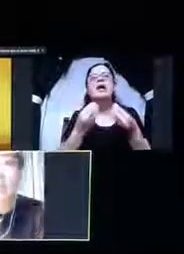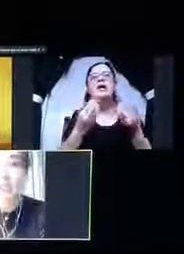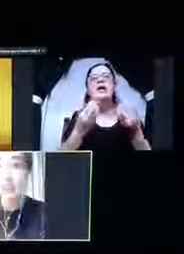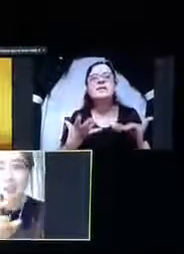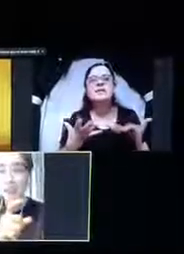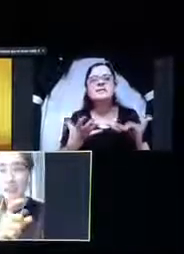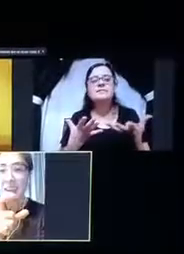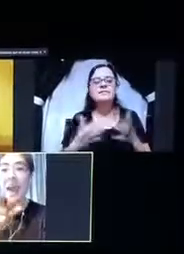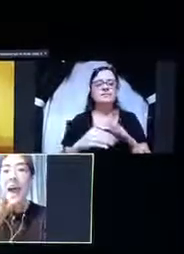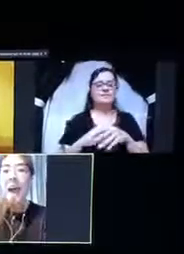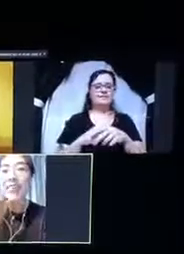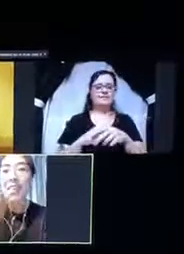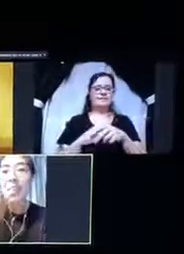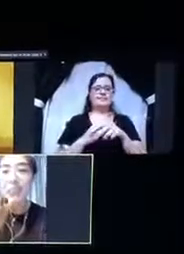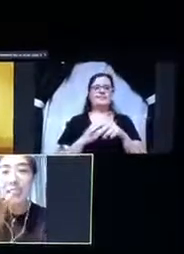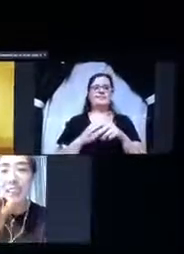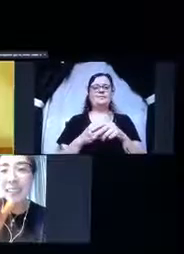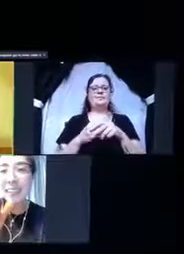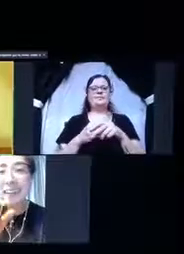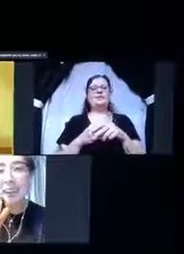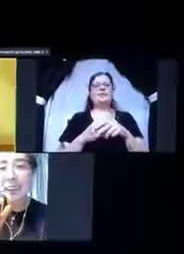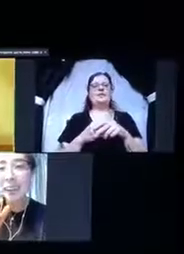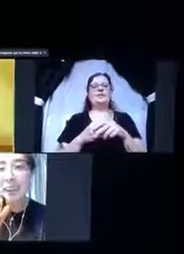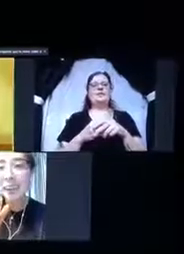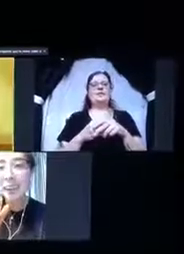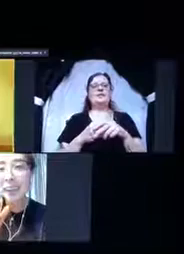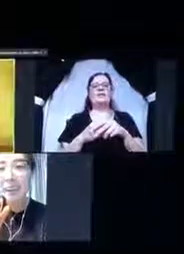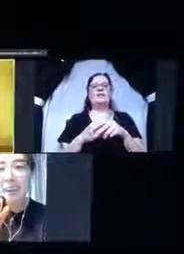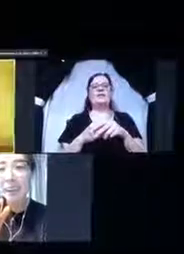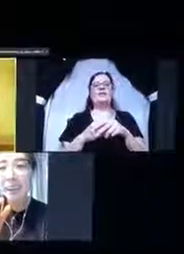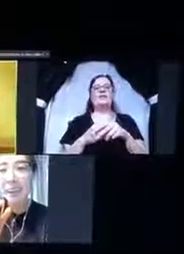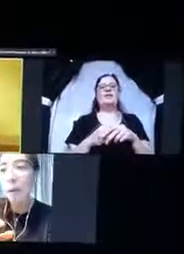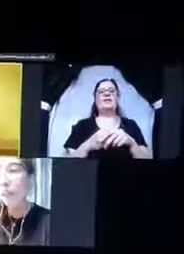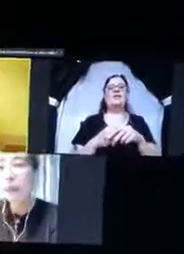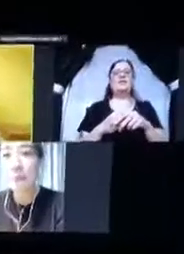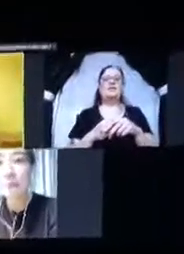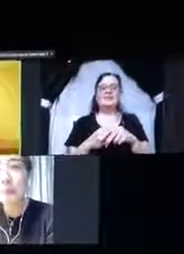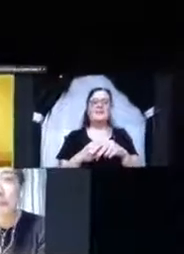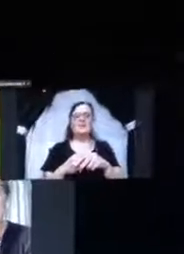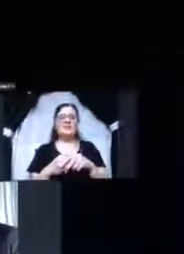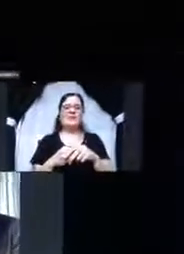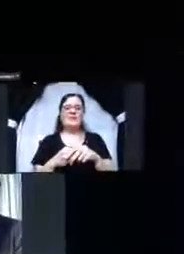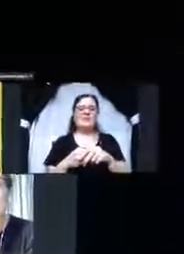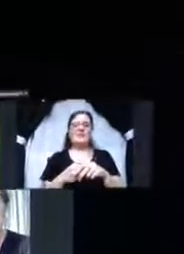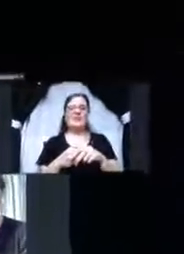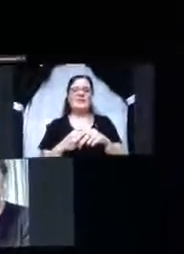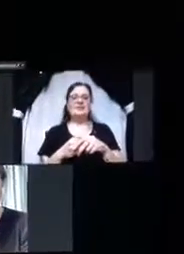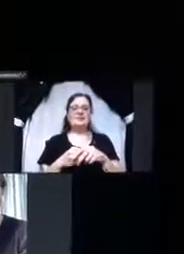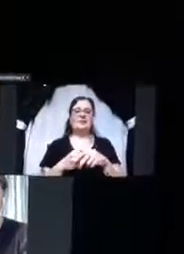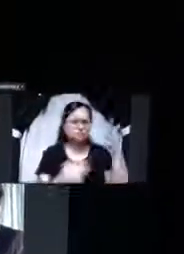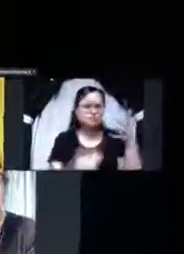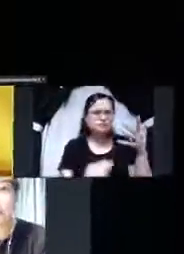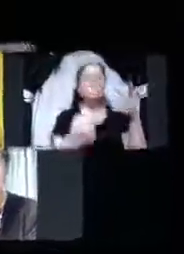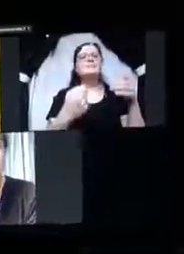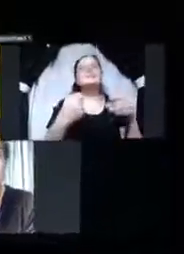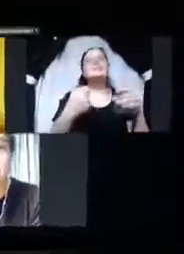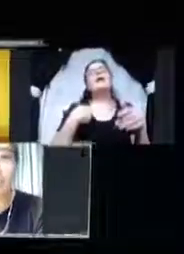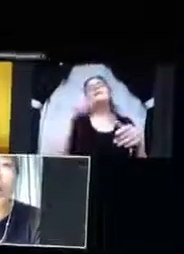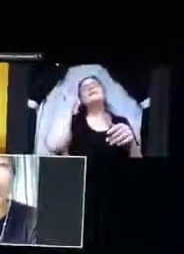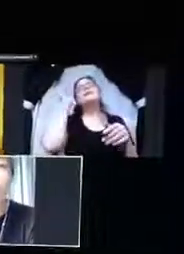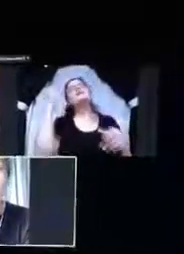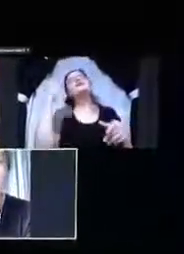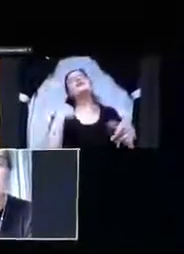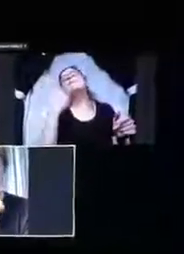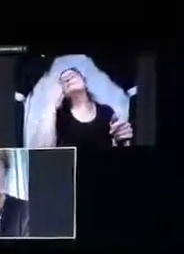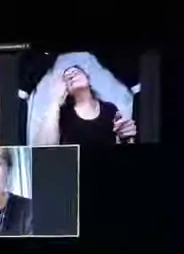Creo que vamos a tener que hacer cortitas la red. Sí, perdón. A mí me teman y yo